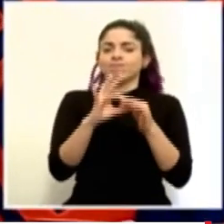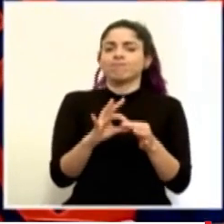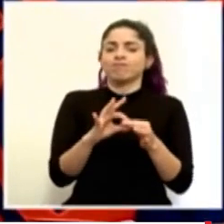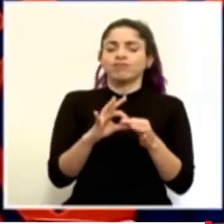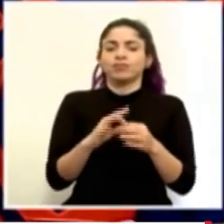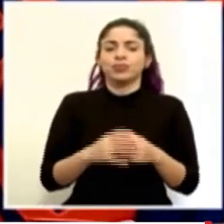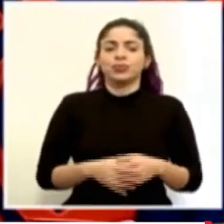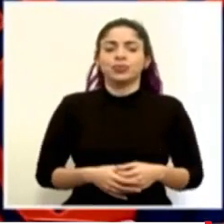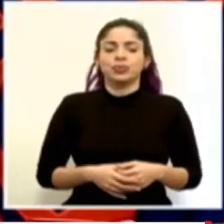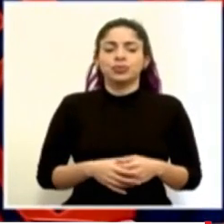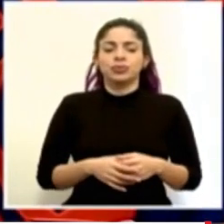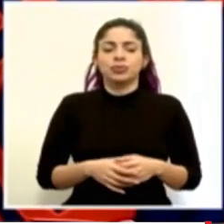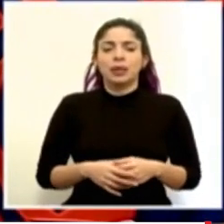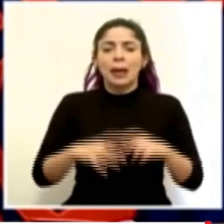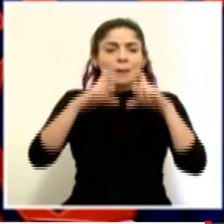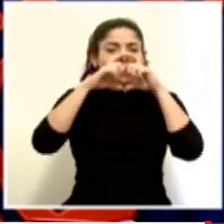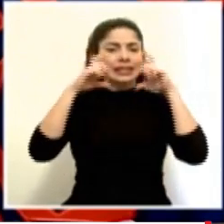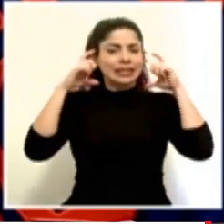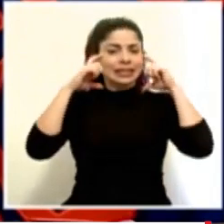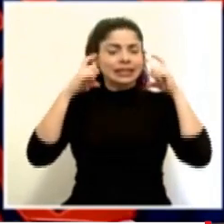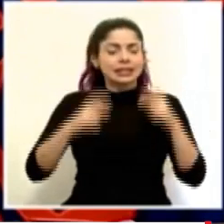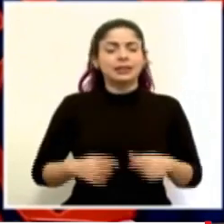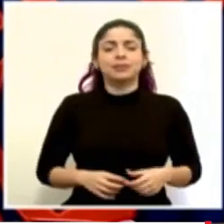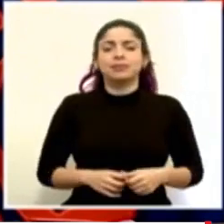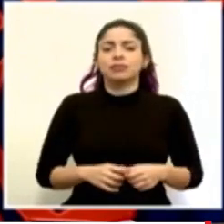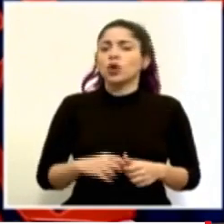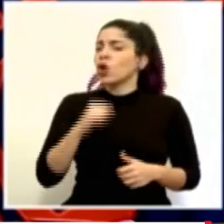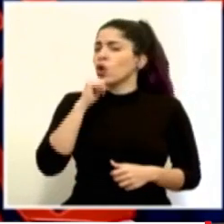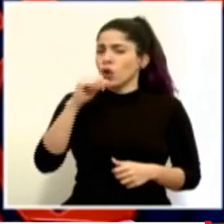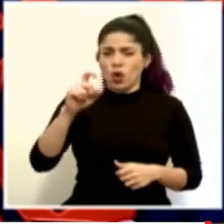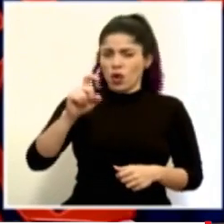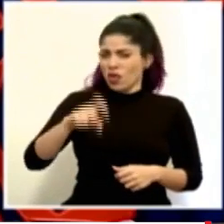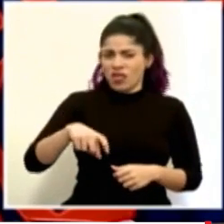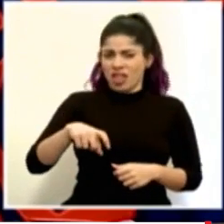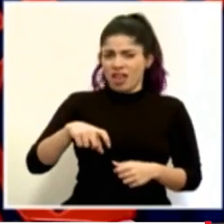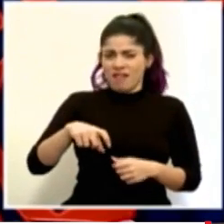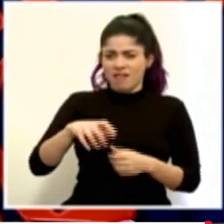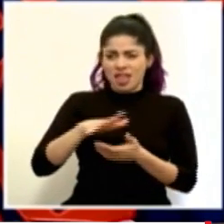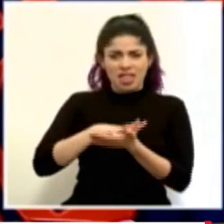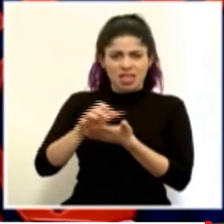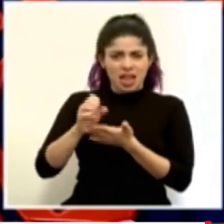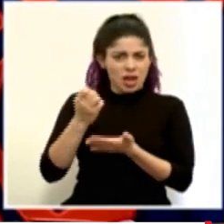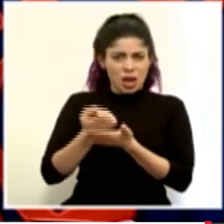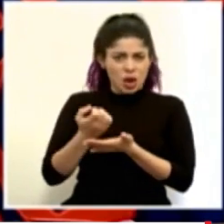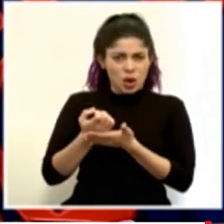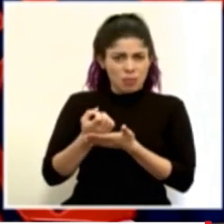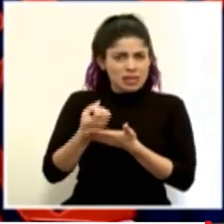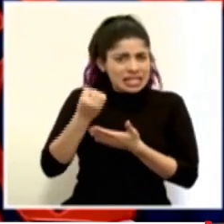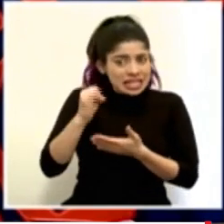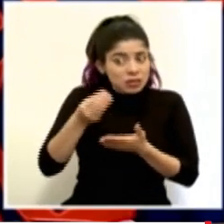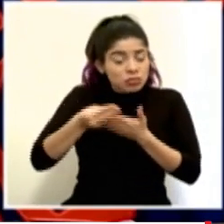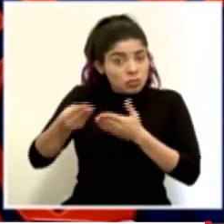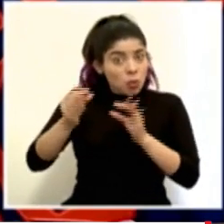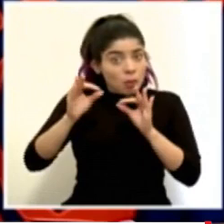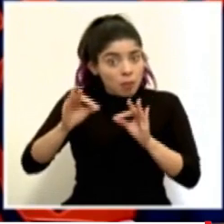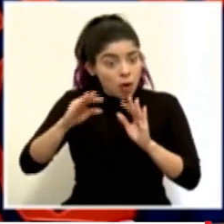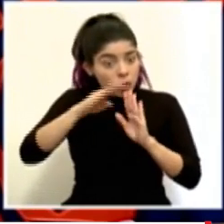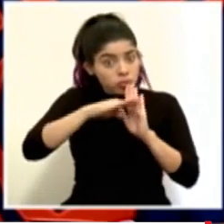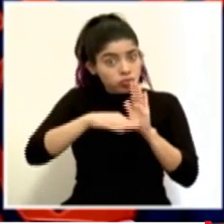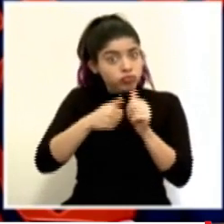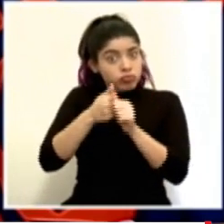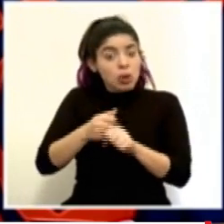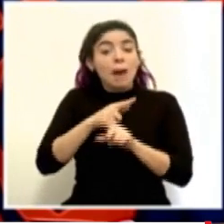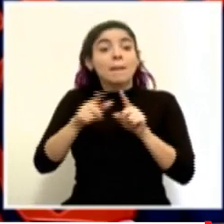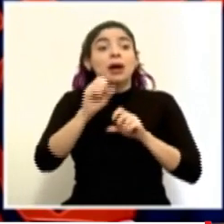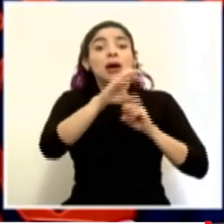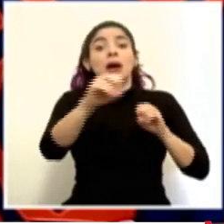a las mascarillas, no debería de haber un daño económico si se compraron bien bajo especificaciones, pero se